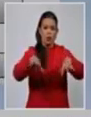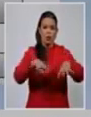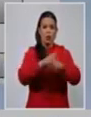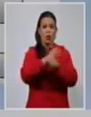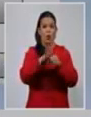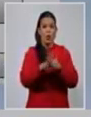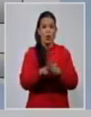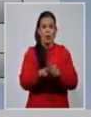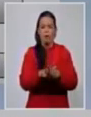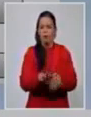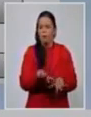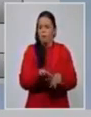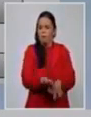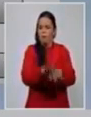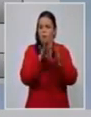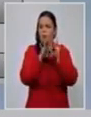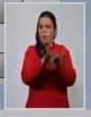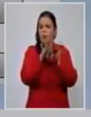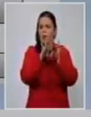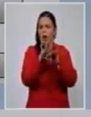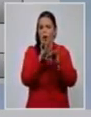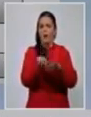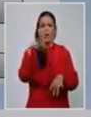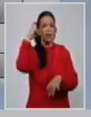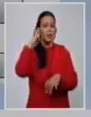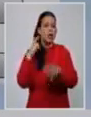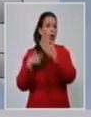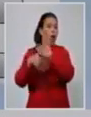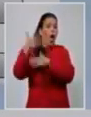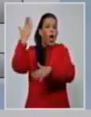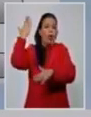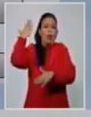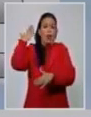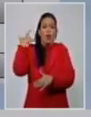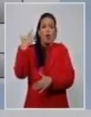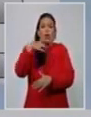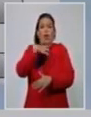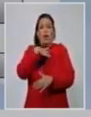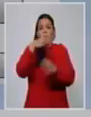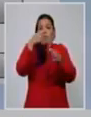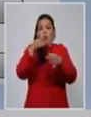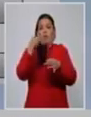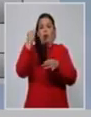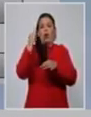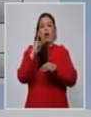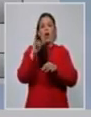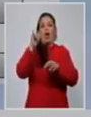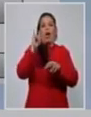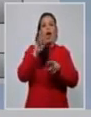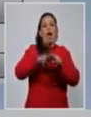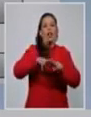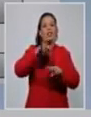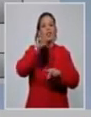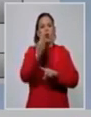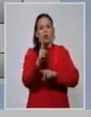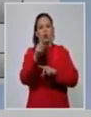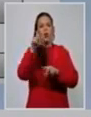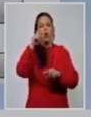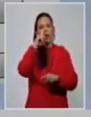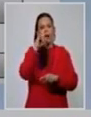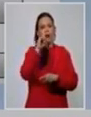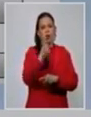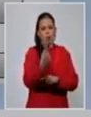ni durante el siglo anterior, excepto la famosa influenza española, que dijo española, aunque no era de España, pero